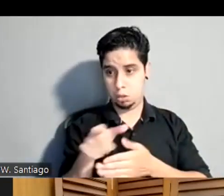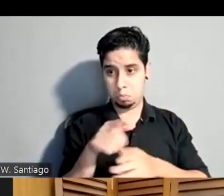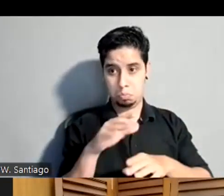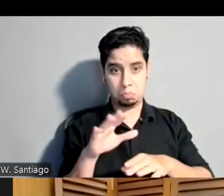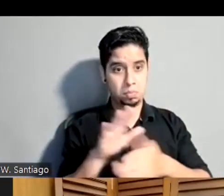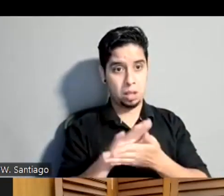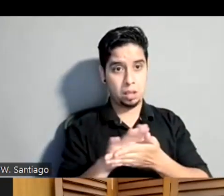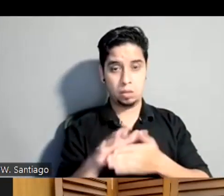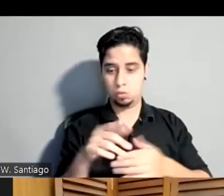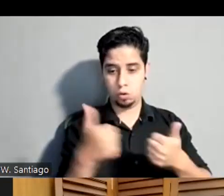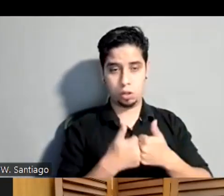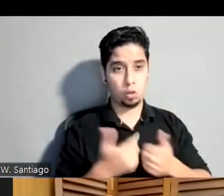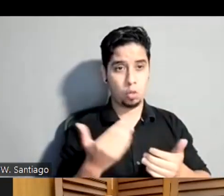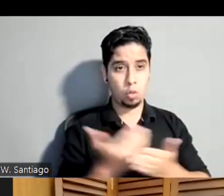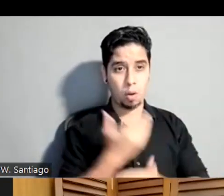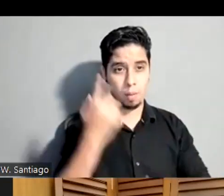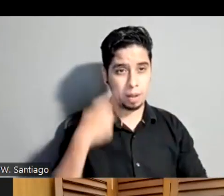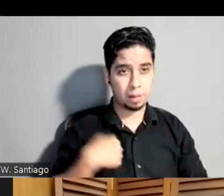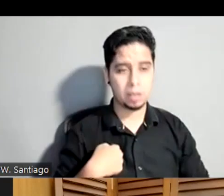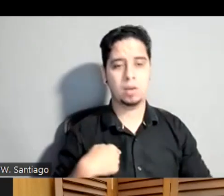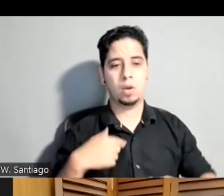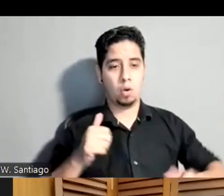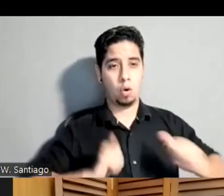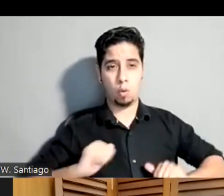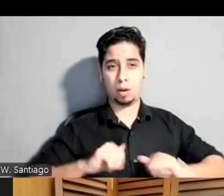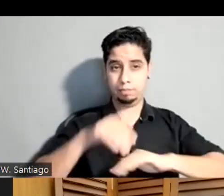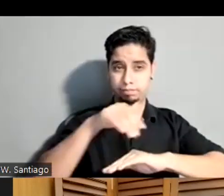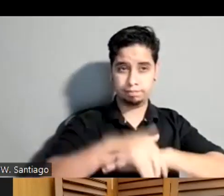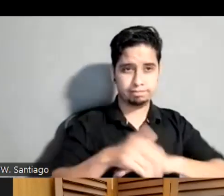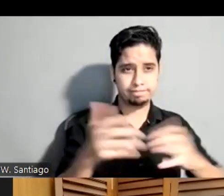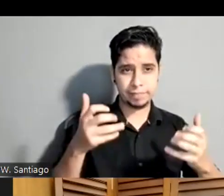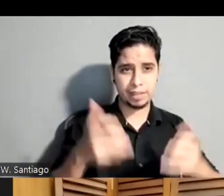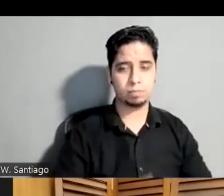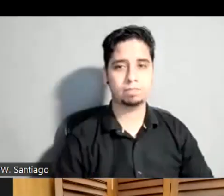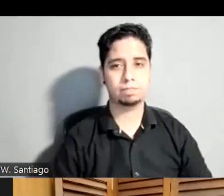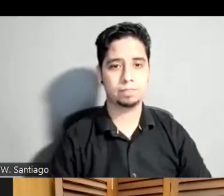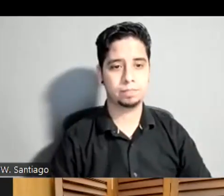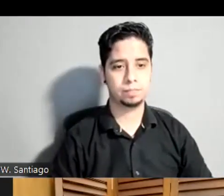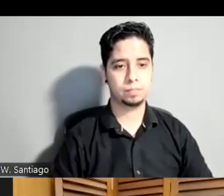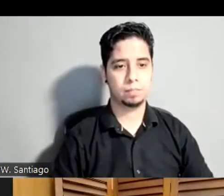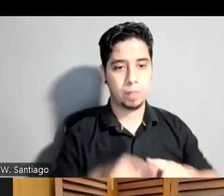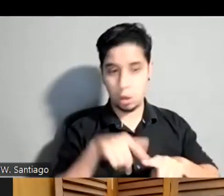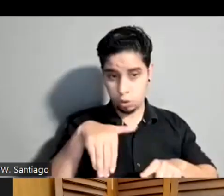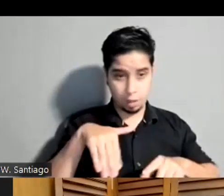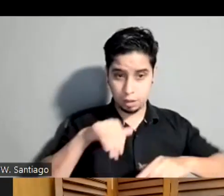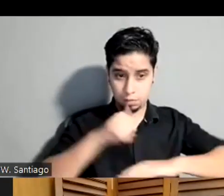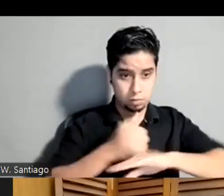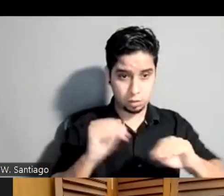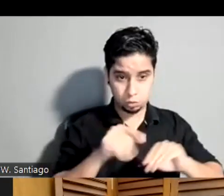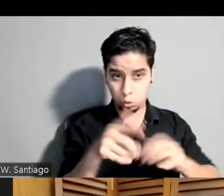así que es un reto nuevo para mí, hacer una obra en inglés. Pero no está todavía pautada, es que yo quiero.